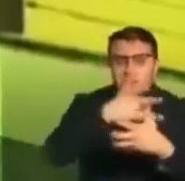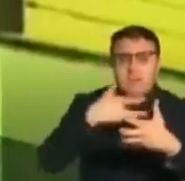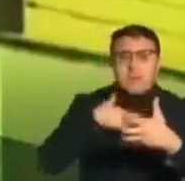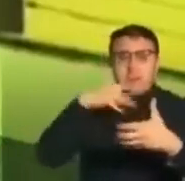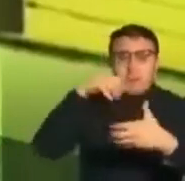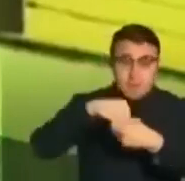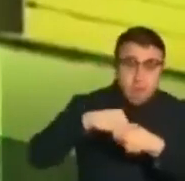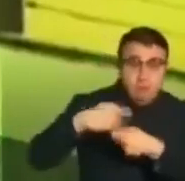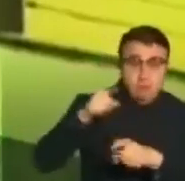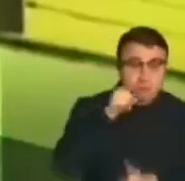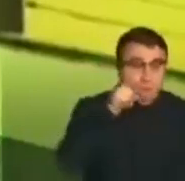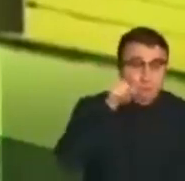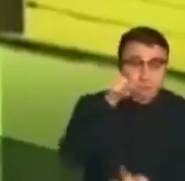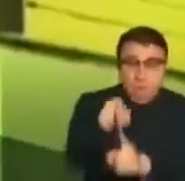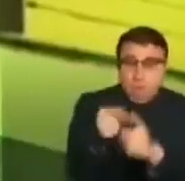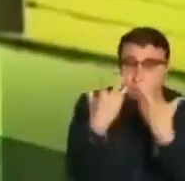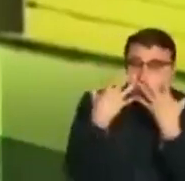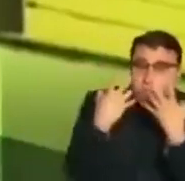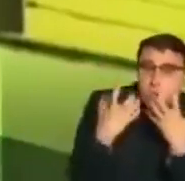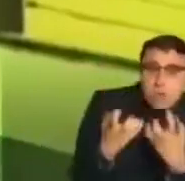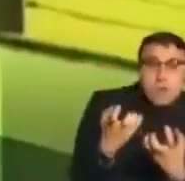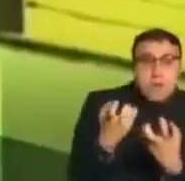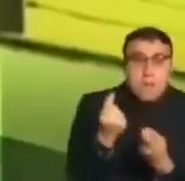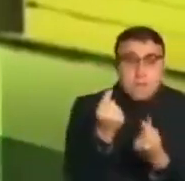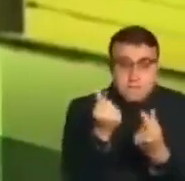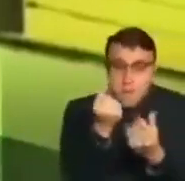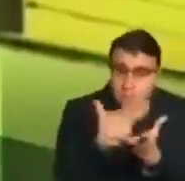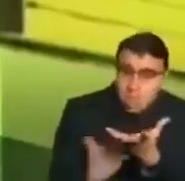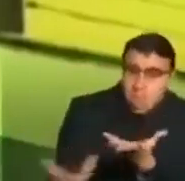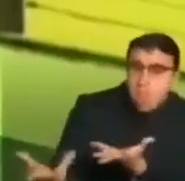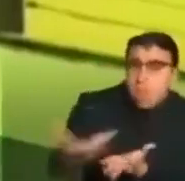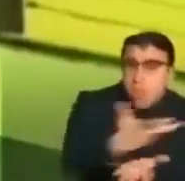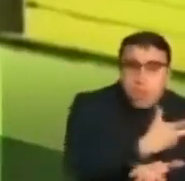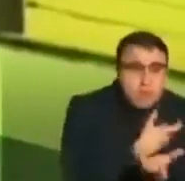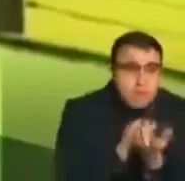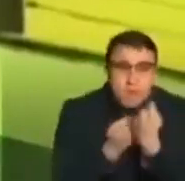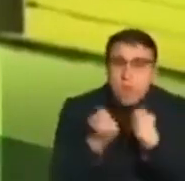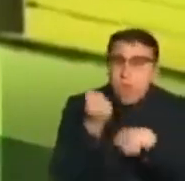puede girar alrededor de un negocio.